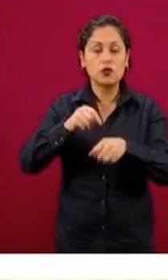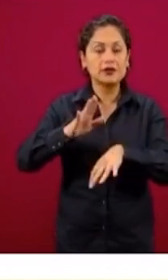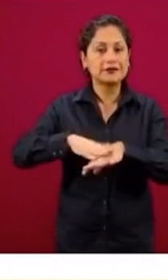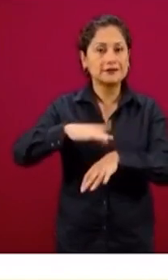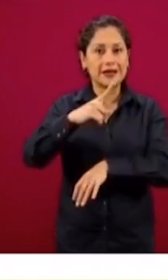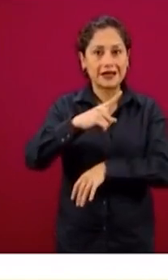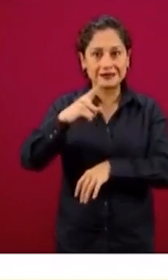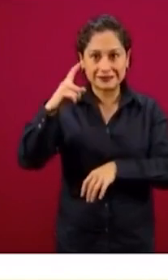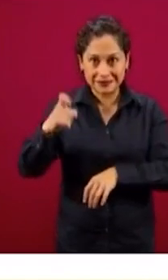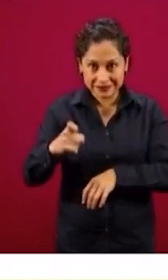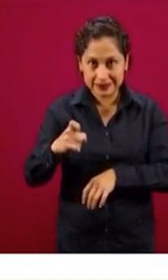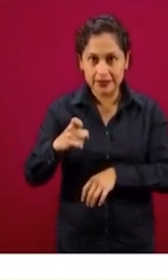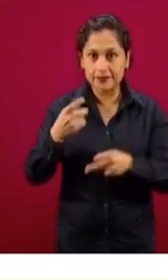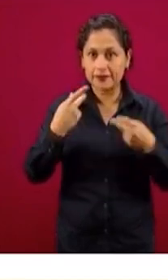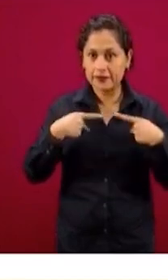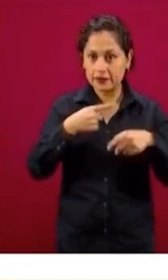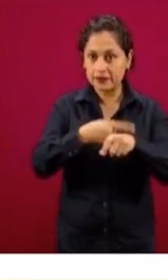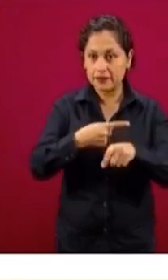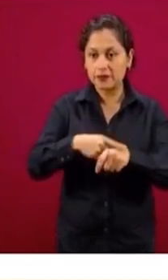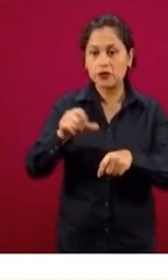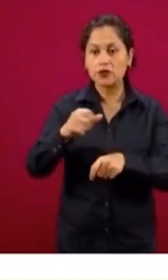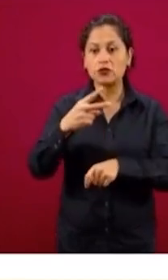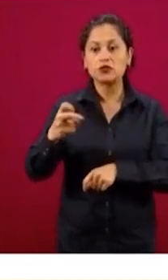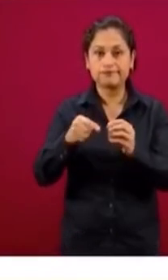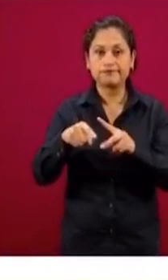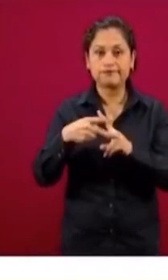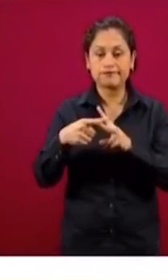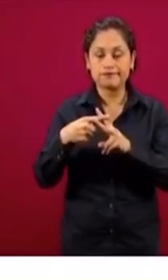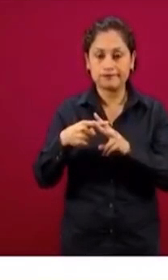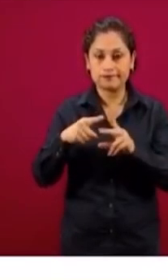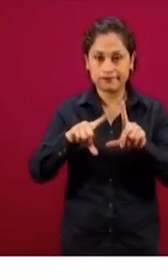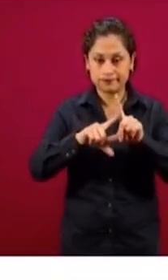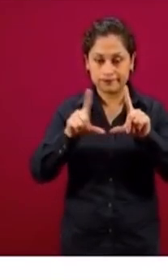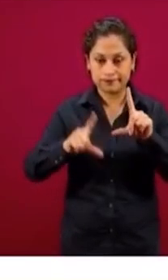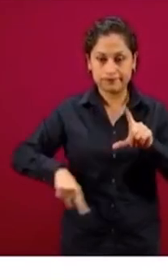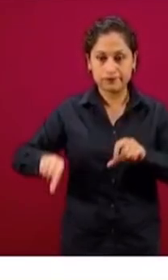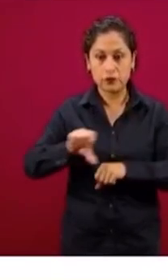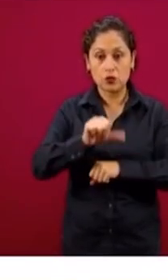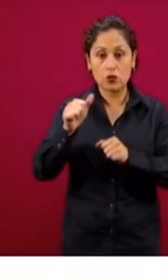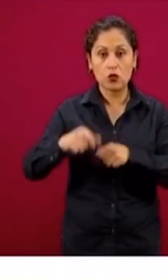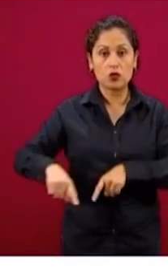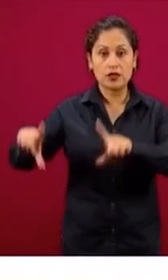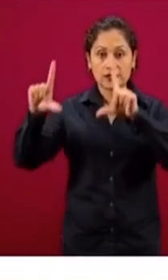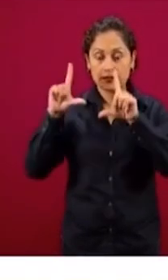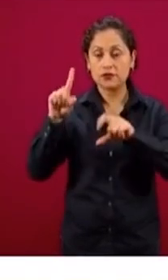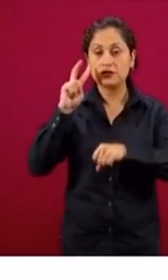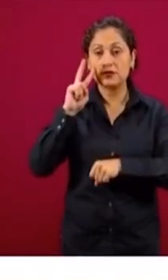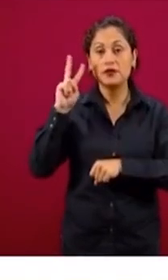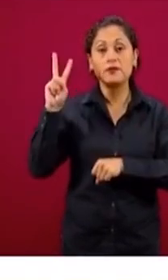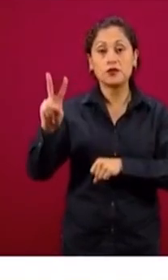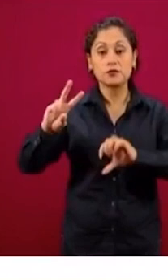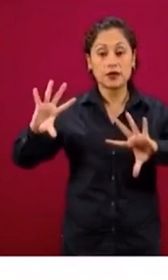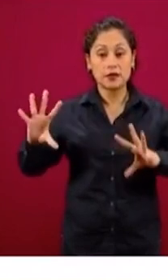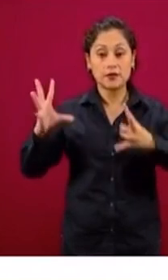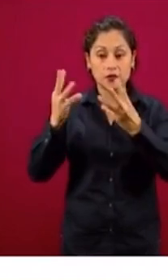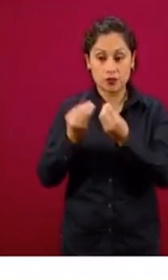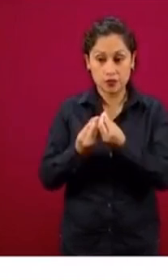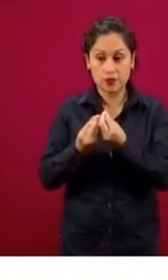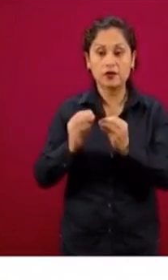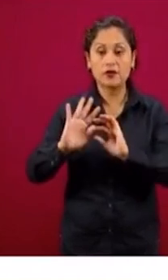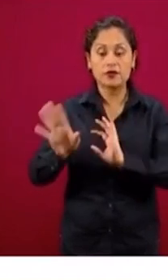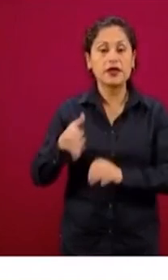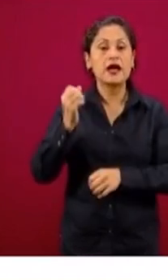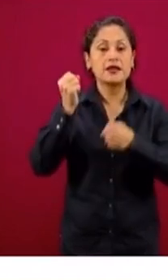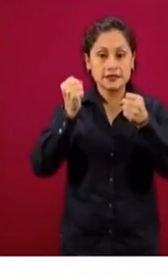y por encima de los 251 casos la carga acumulada si ya confirmada de casos para